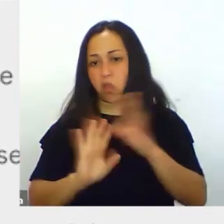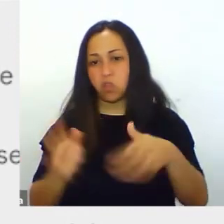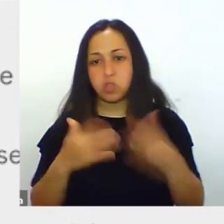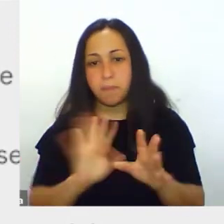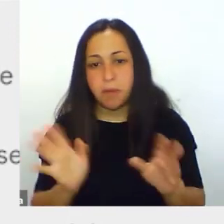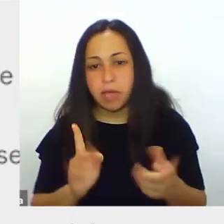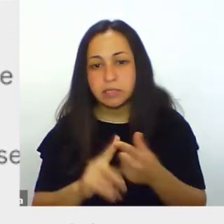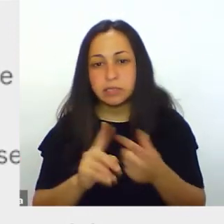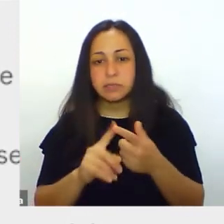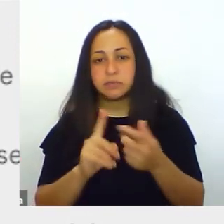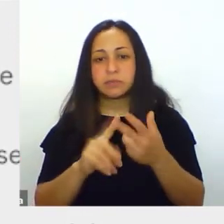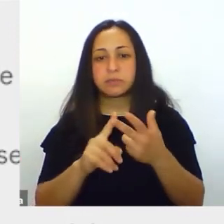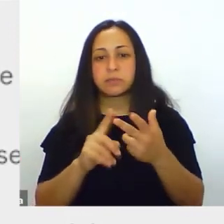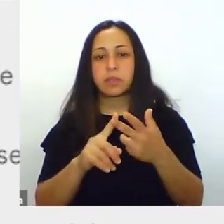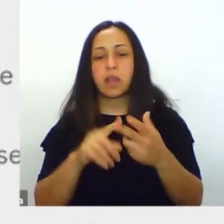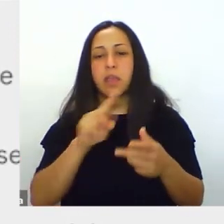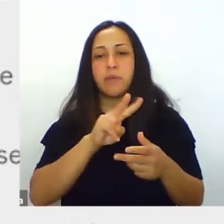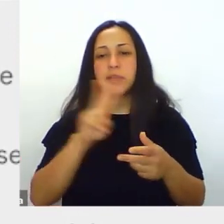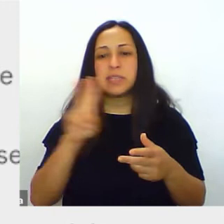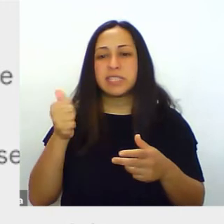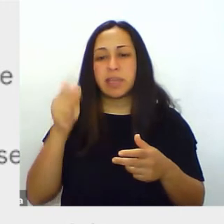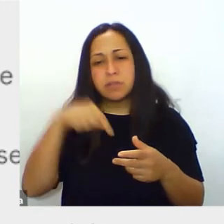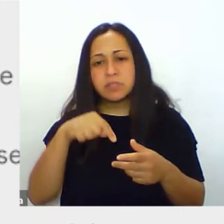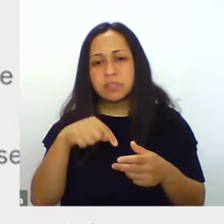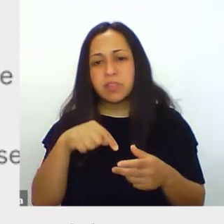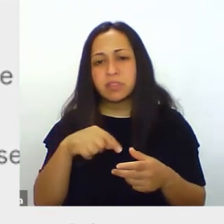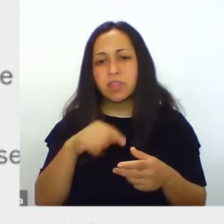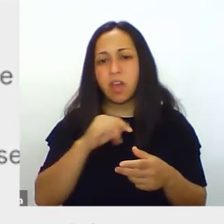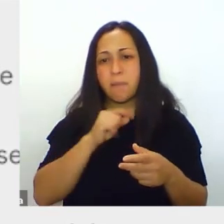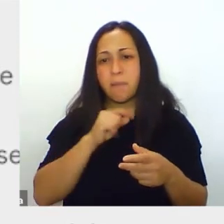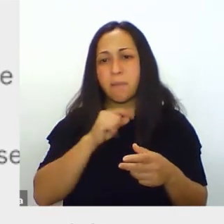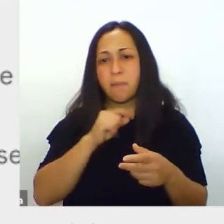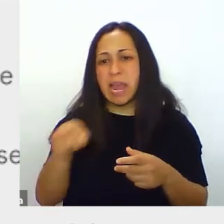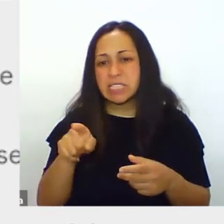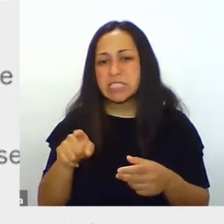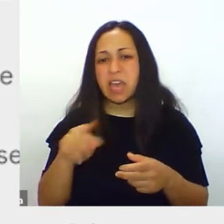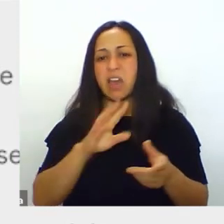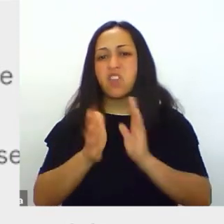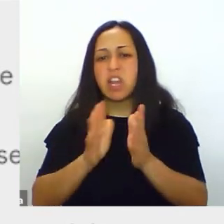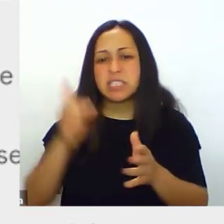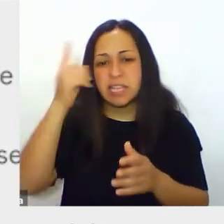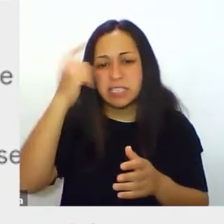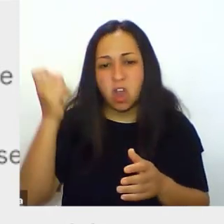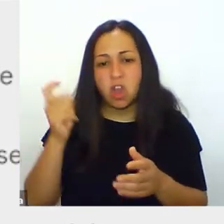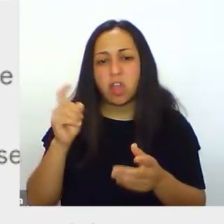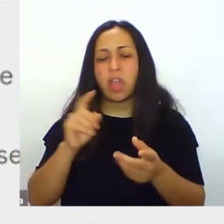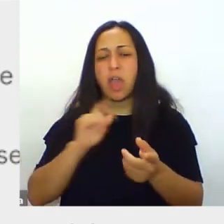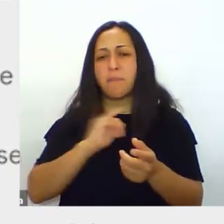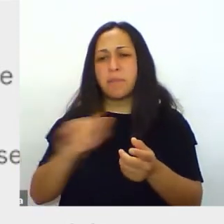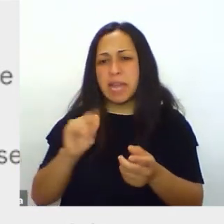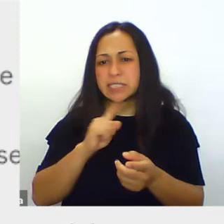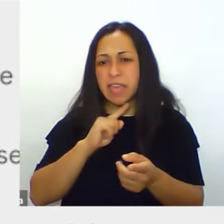recibió amenazas directas y o indirectas de violencia psicológica o sexual en las redes. Entonces esta es una situación que pasamos